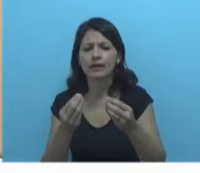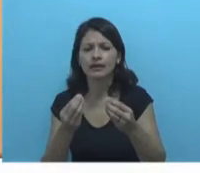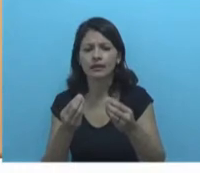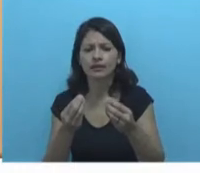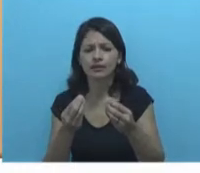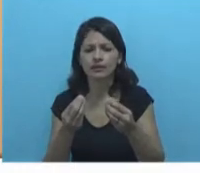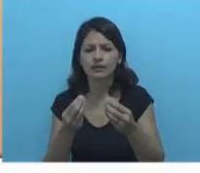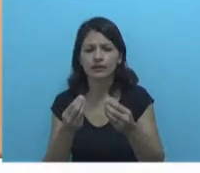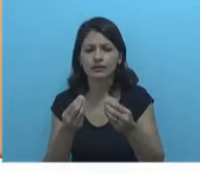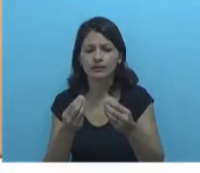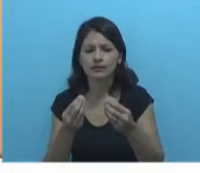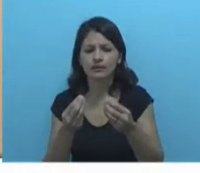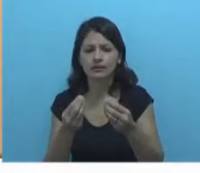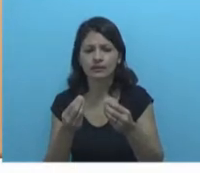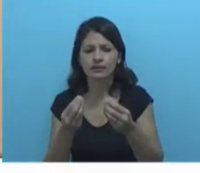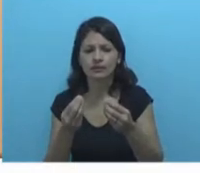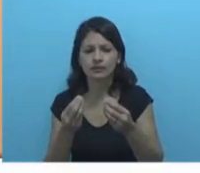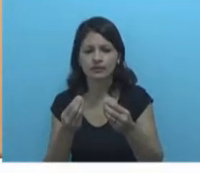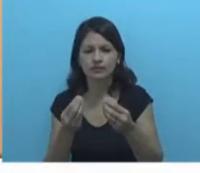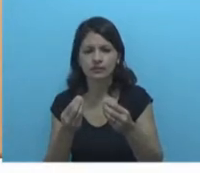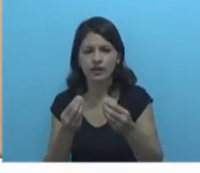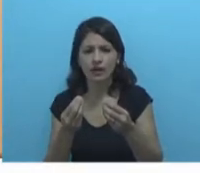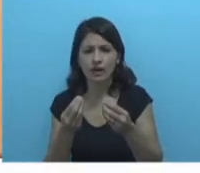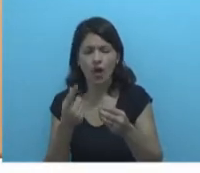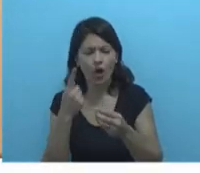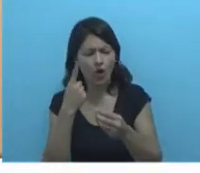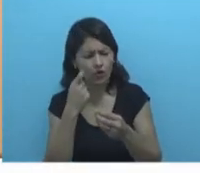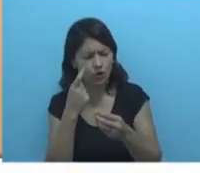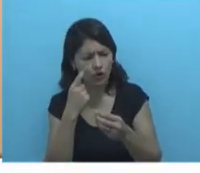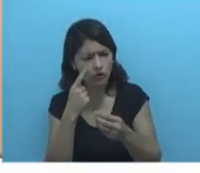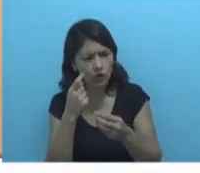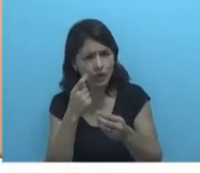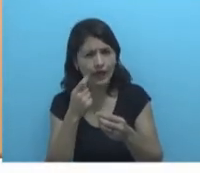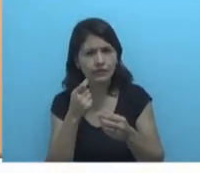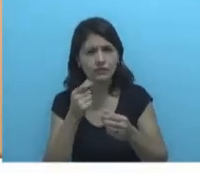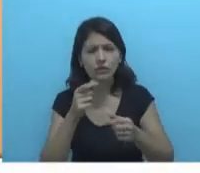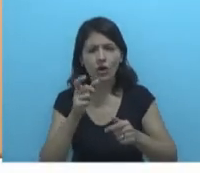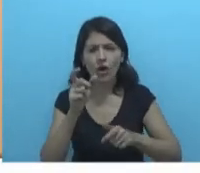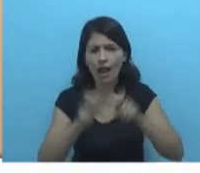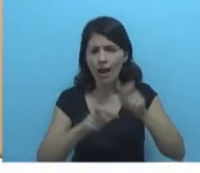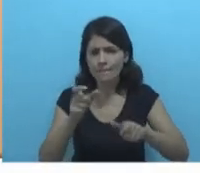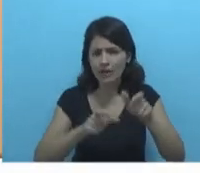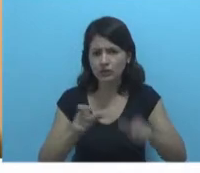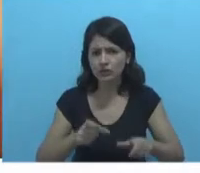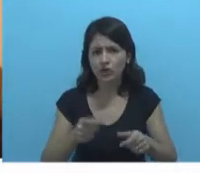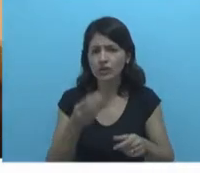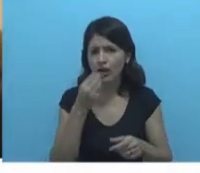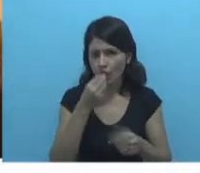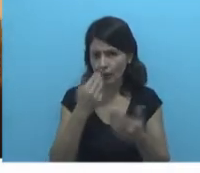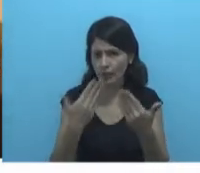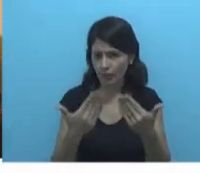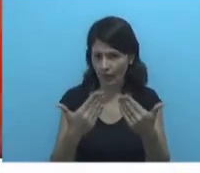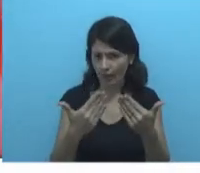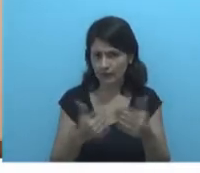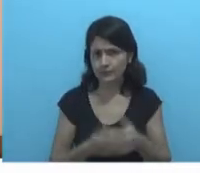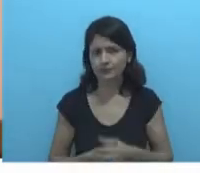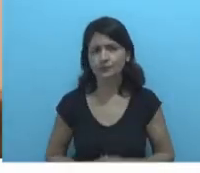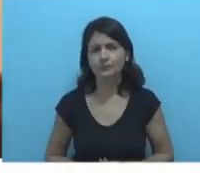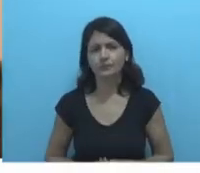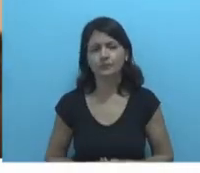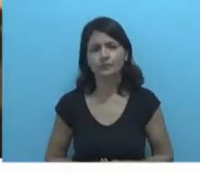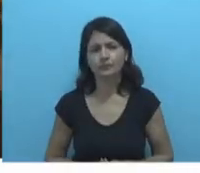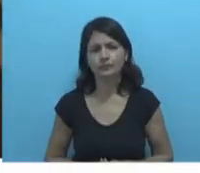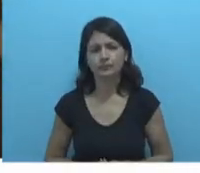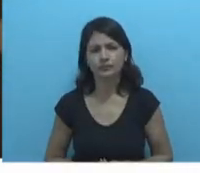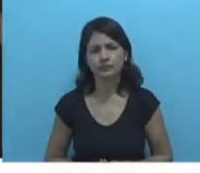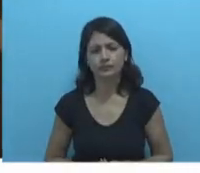donde se juega el consumo de 45 millones de argentinos. Gracias, señor presidente. Gracias,